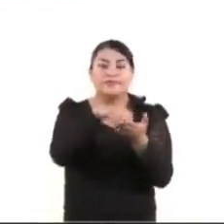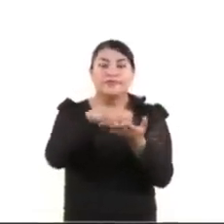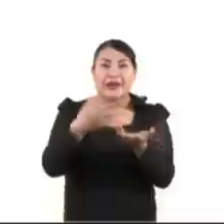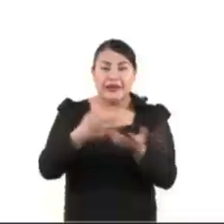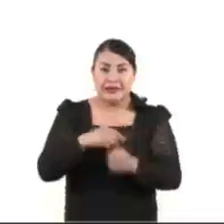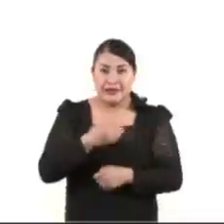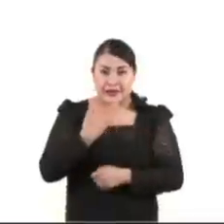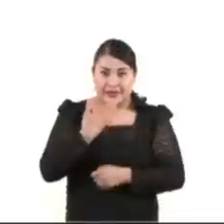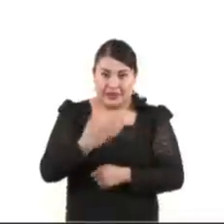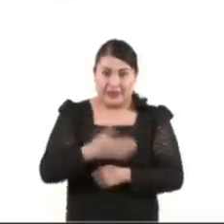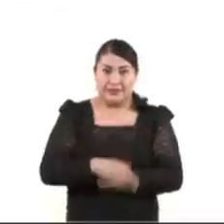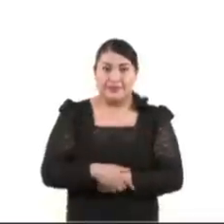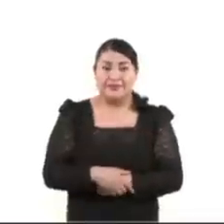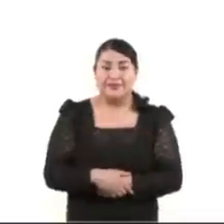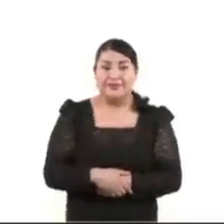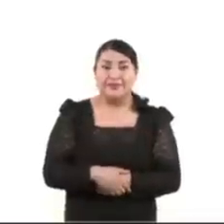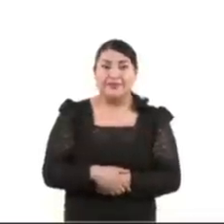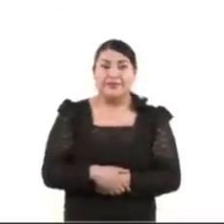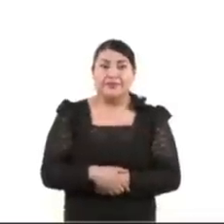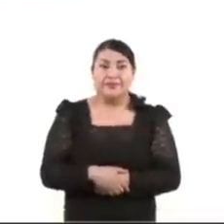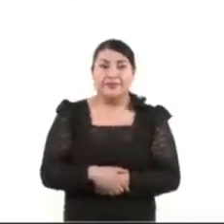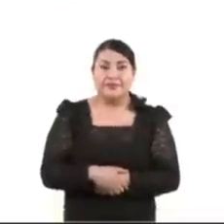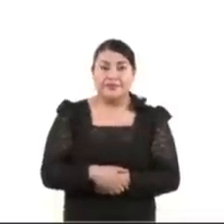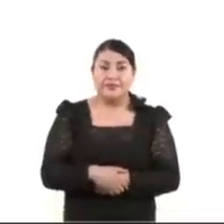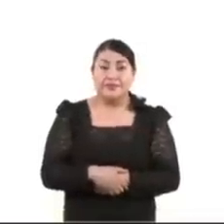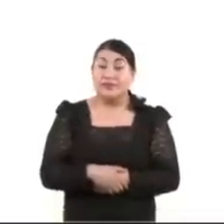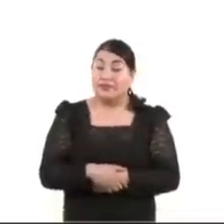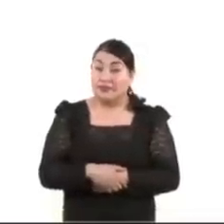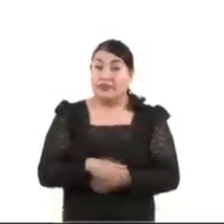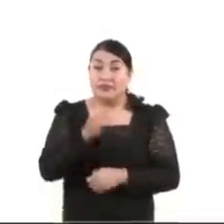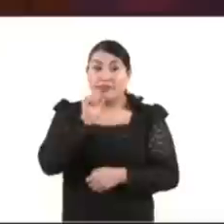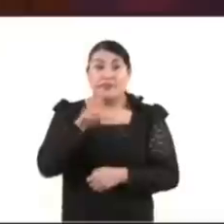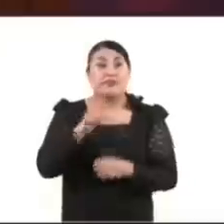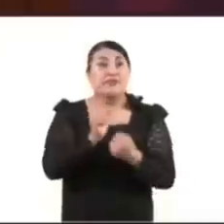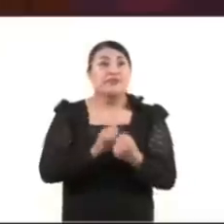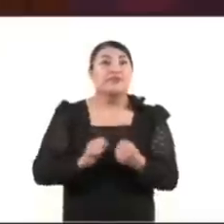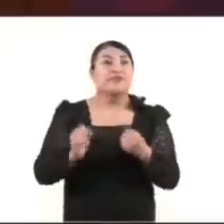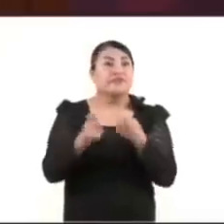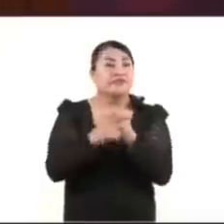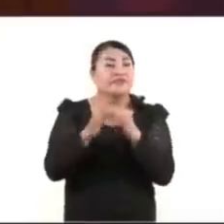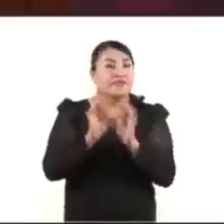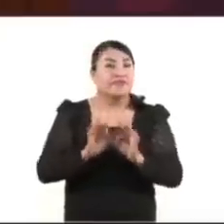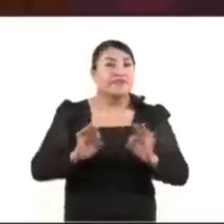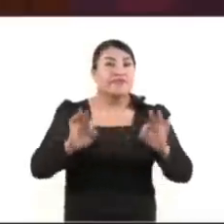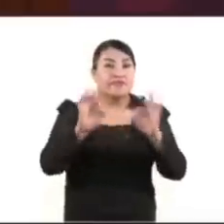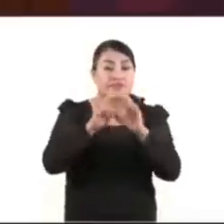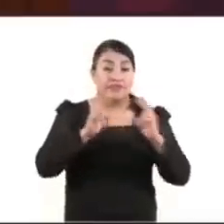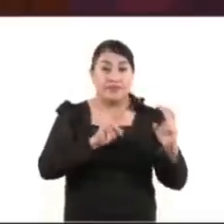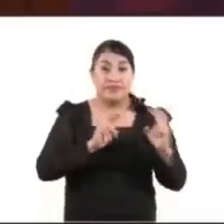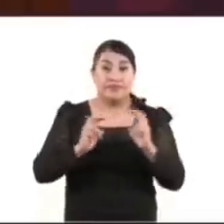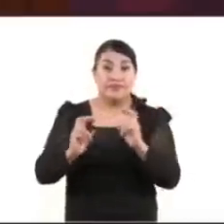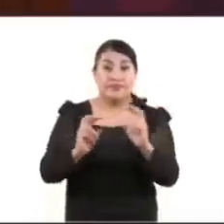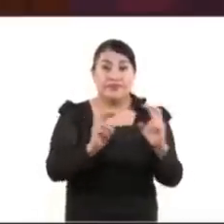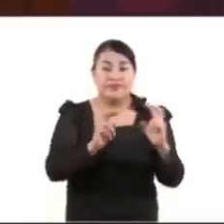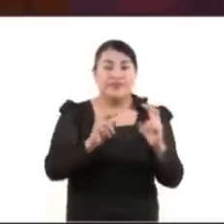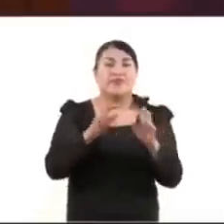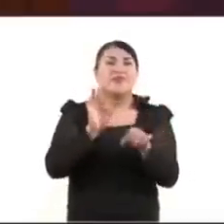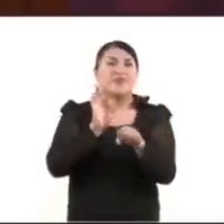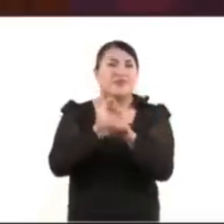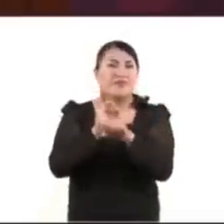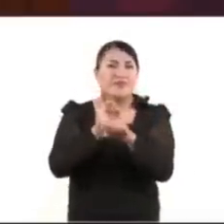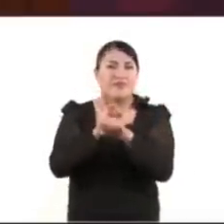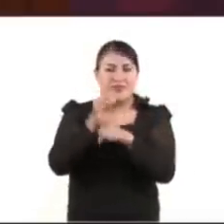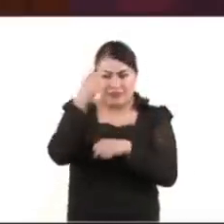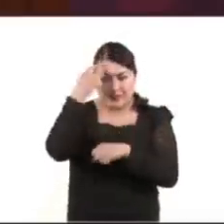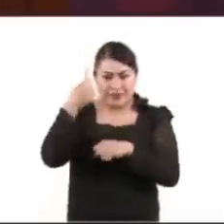operación de este servicio y algo muy importante es que con la incorporación de estos trenes podemos incrementar el número